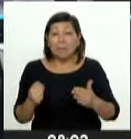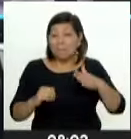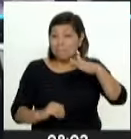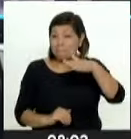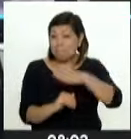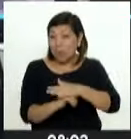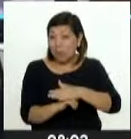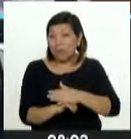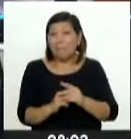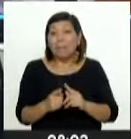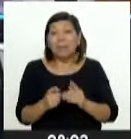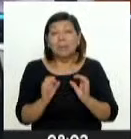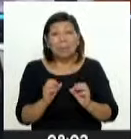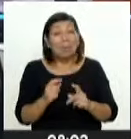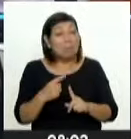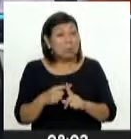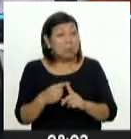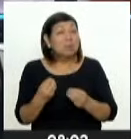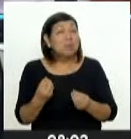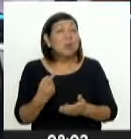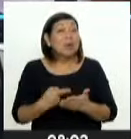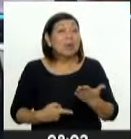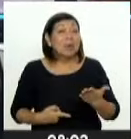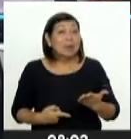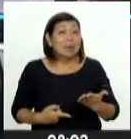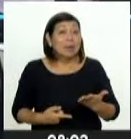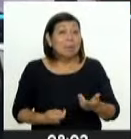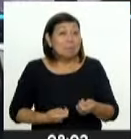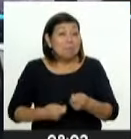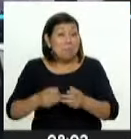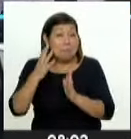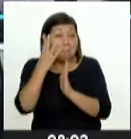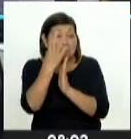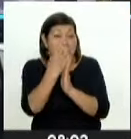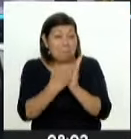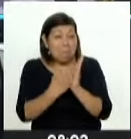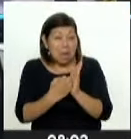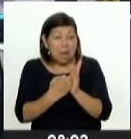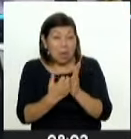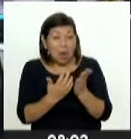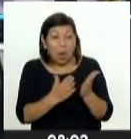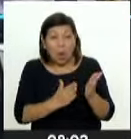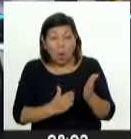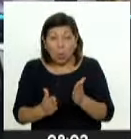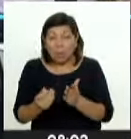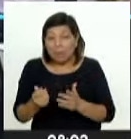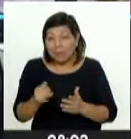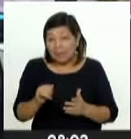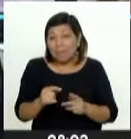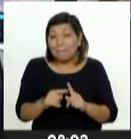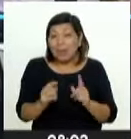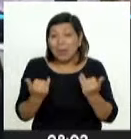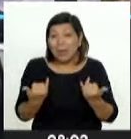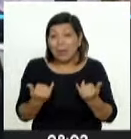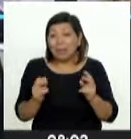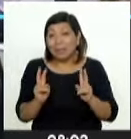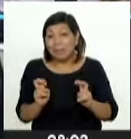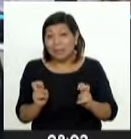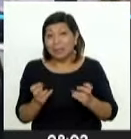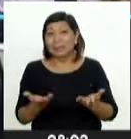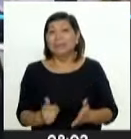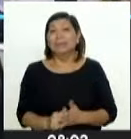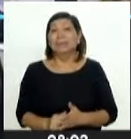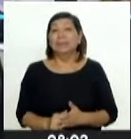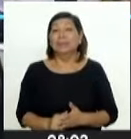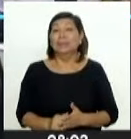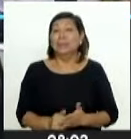tasa. Entonces tiene su punto positivo porque las entidades financieras tendrán que bajar por ese lado algunas tasas de interés. Pero hay un tema que hay que tener en cuenta,